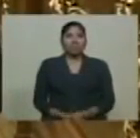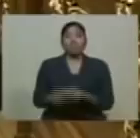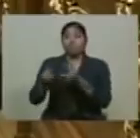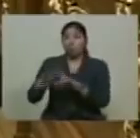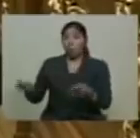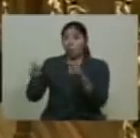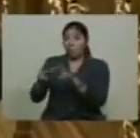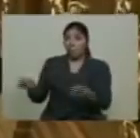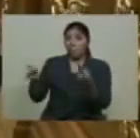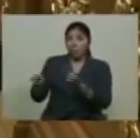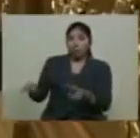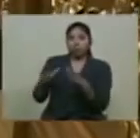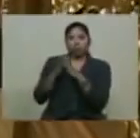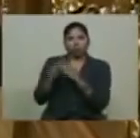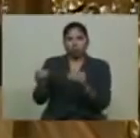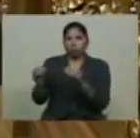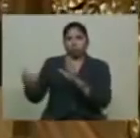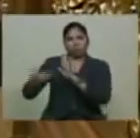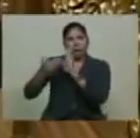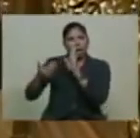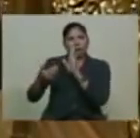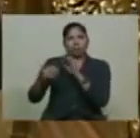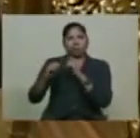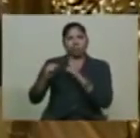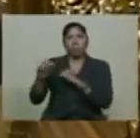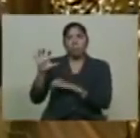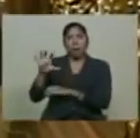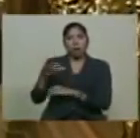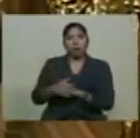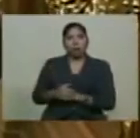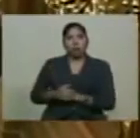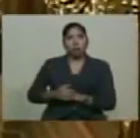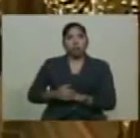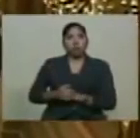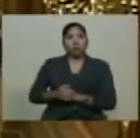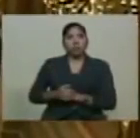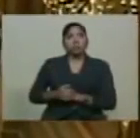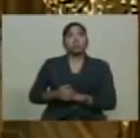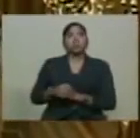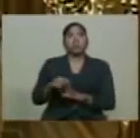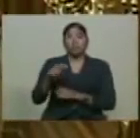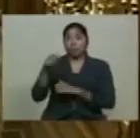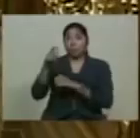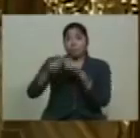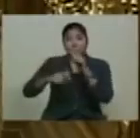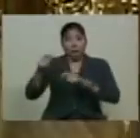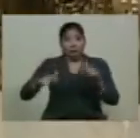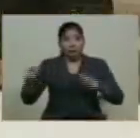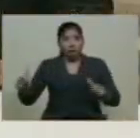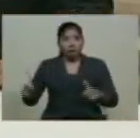Norteamericano contra nuestra patria. Además, informó que detrás de cada una de esas personas que dicen ser venezolanos